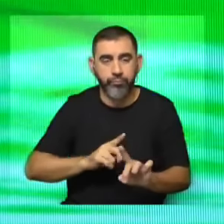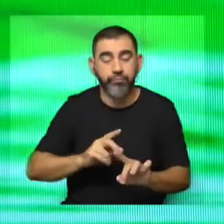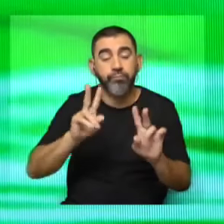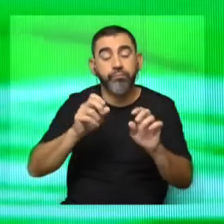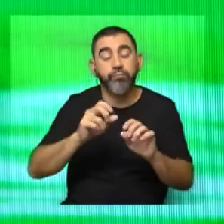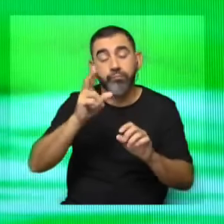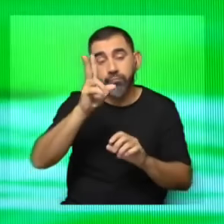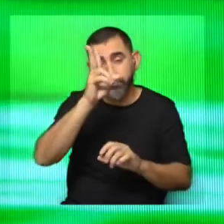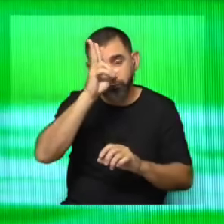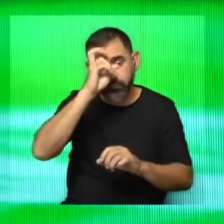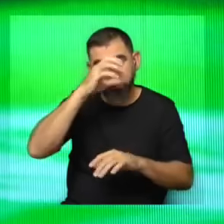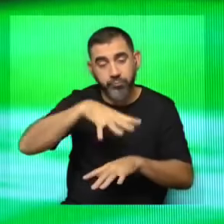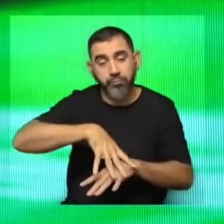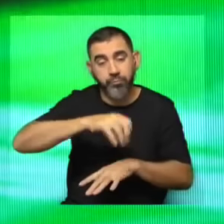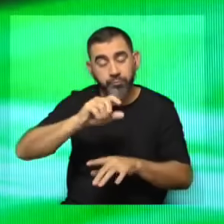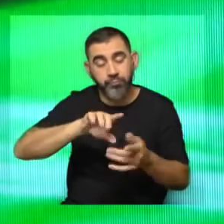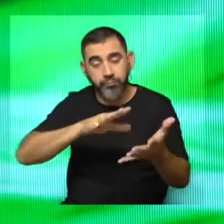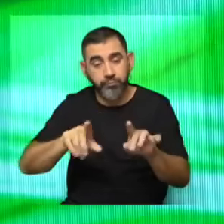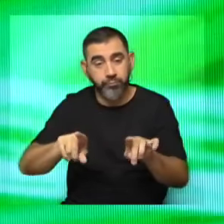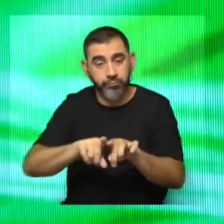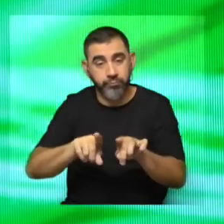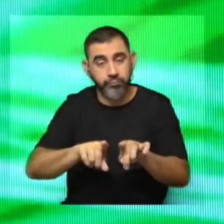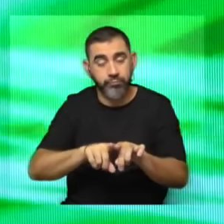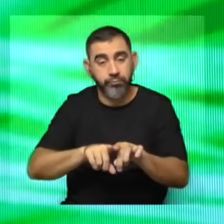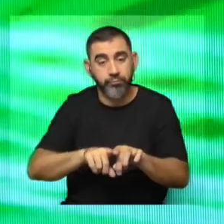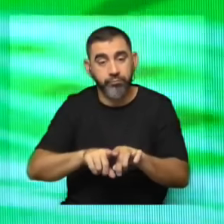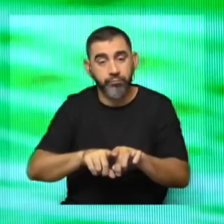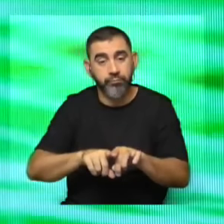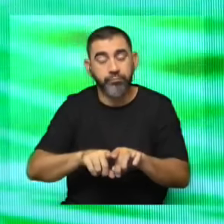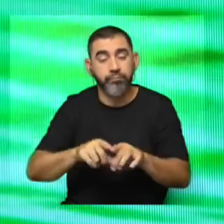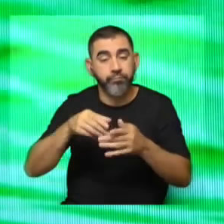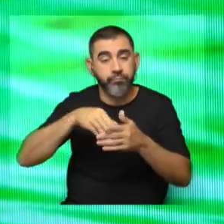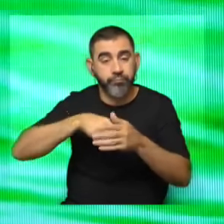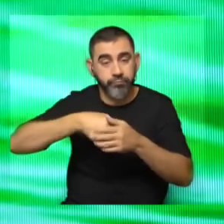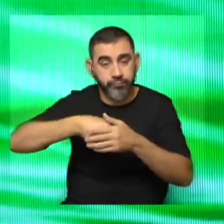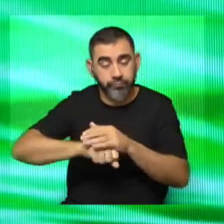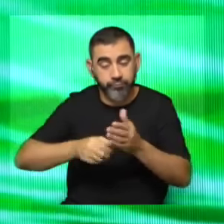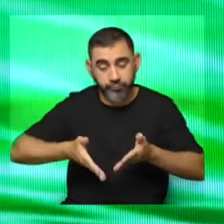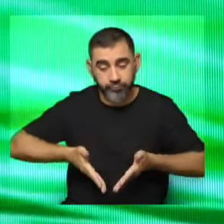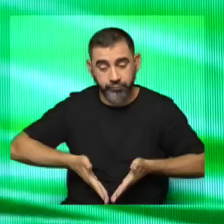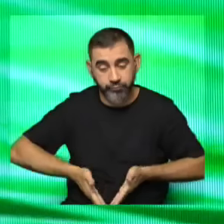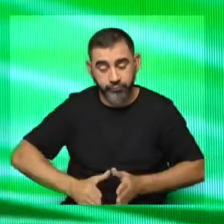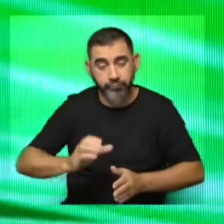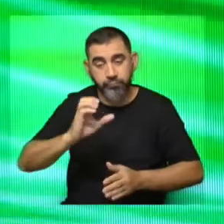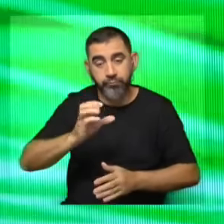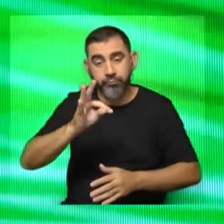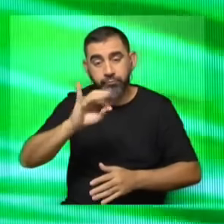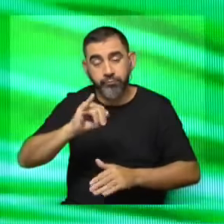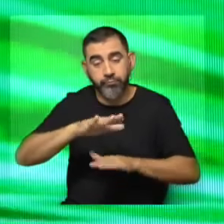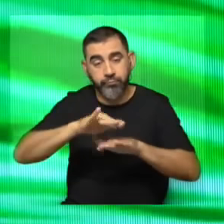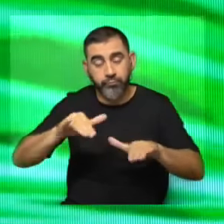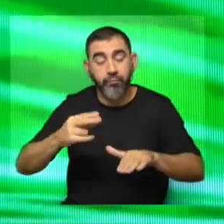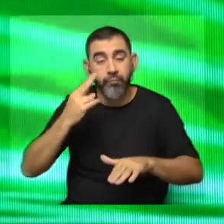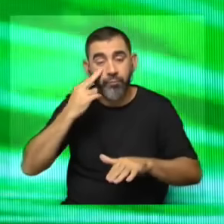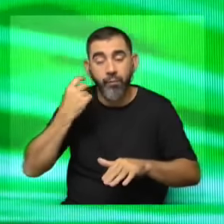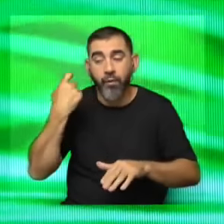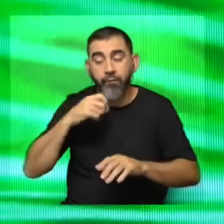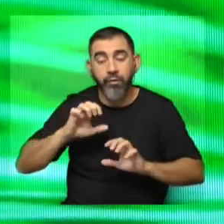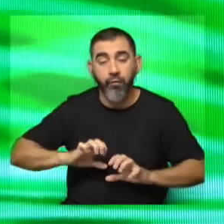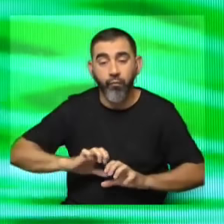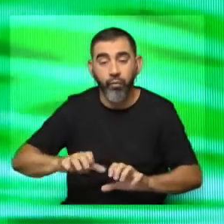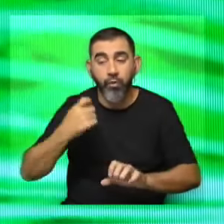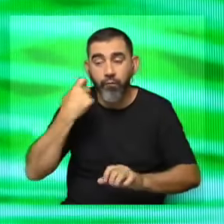pedel ocurren también situaciones similares como tú decías en neonatología cti pediátrico en emergencia donde hay problemas de recursos humanos de recursos